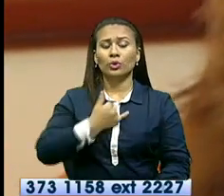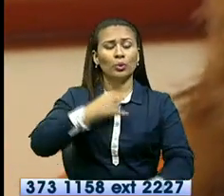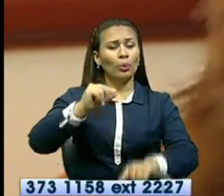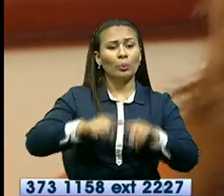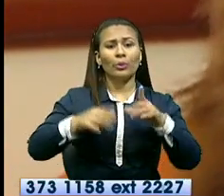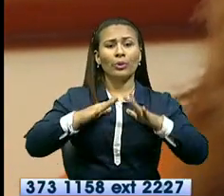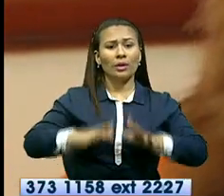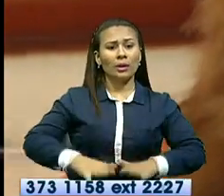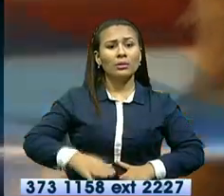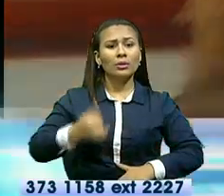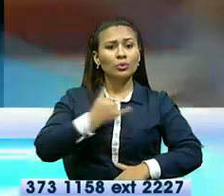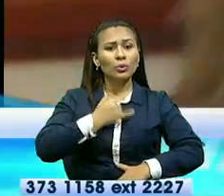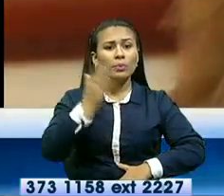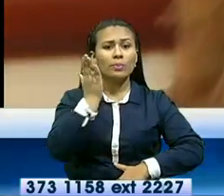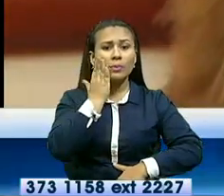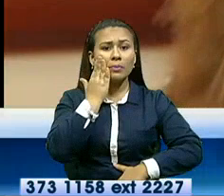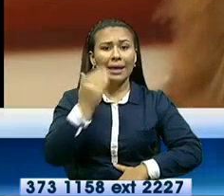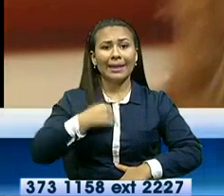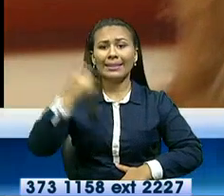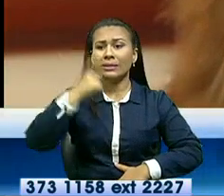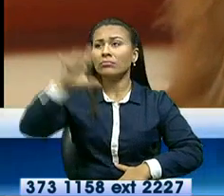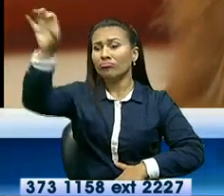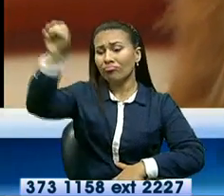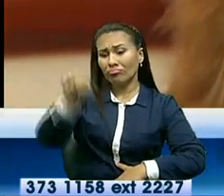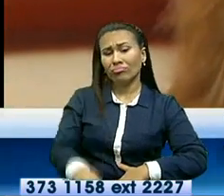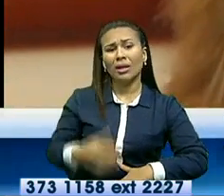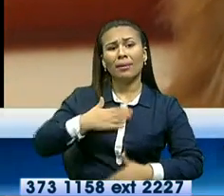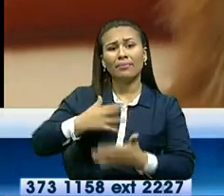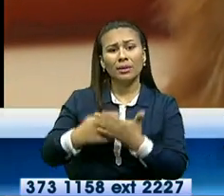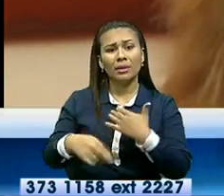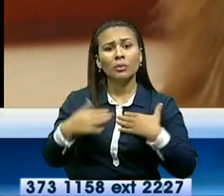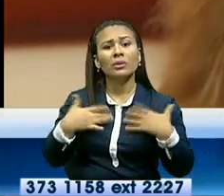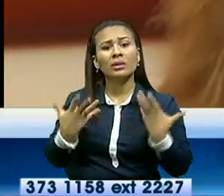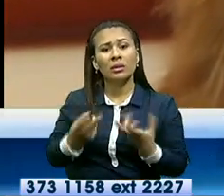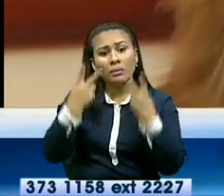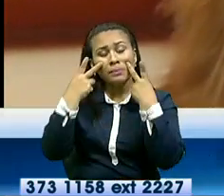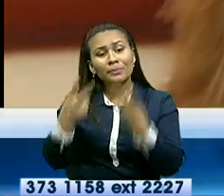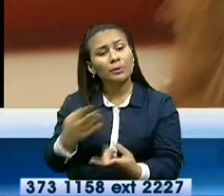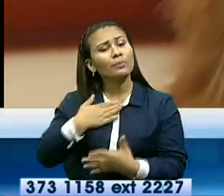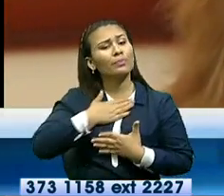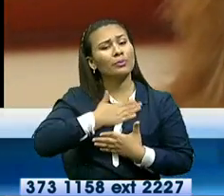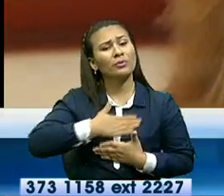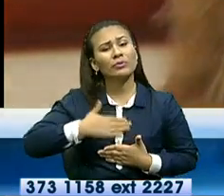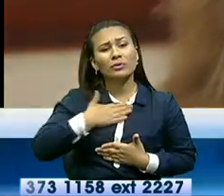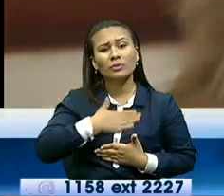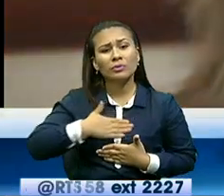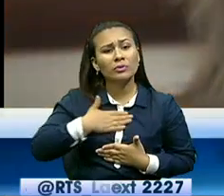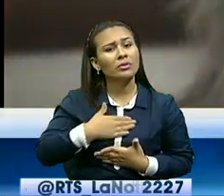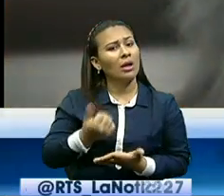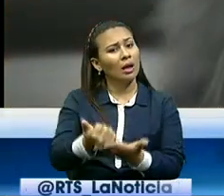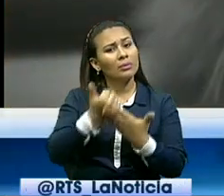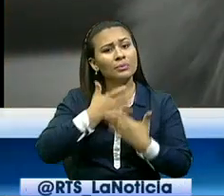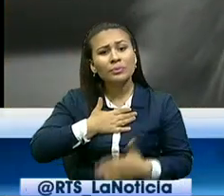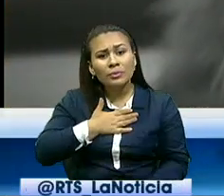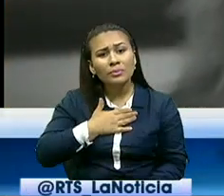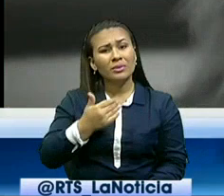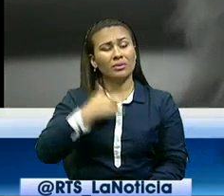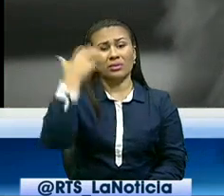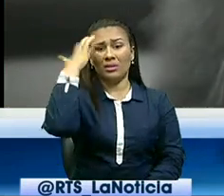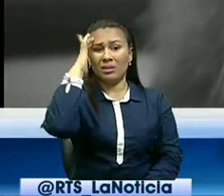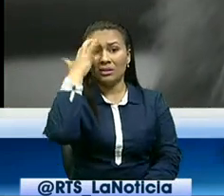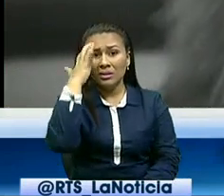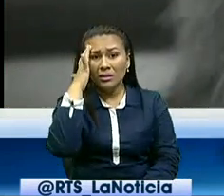madre. Necesito de vuelta a mi hijo. Quiero verlo. Por favor, ayúdenme. Estoy